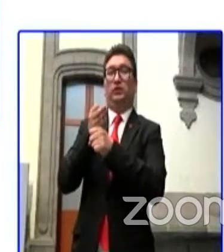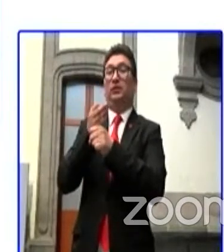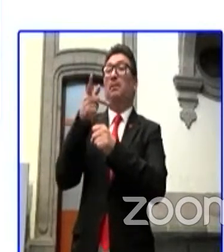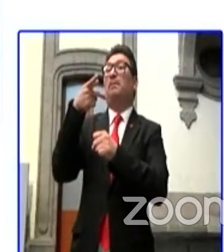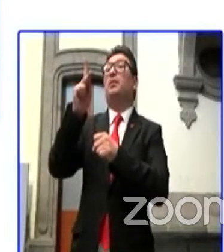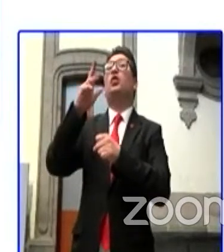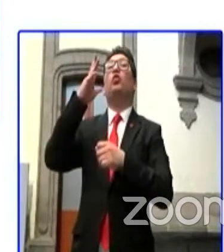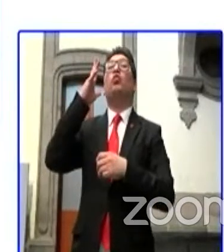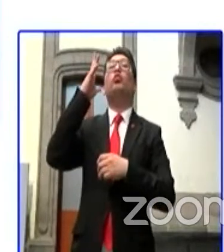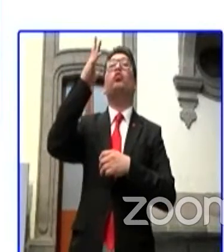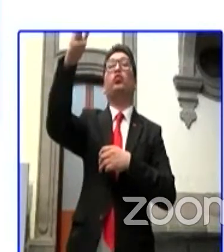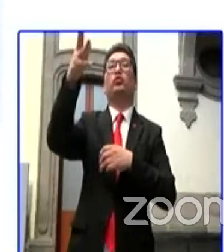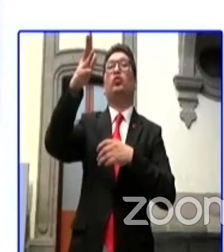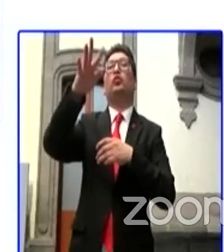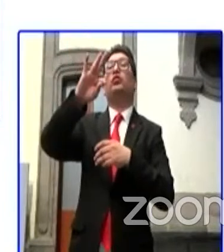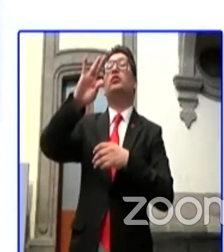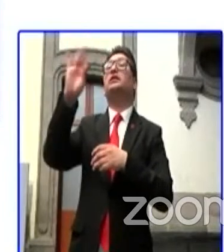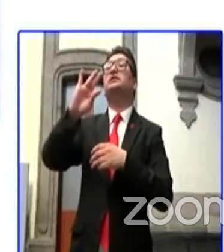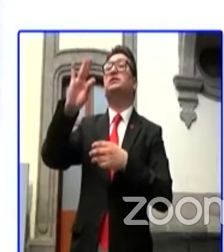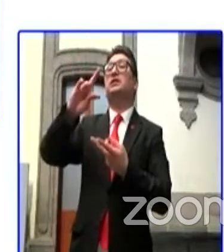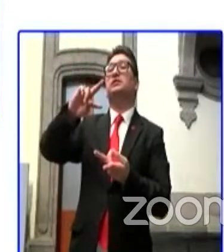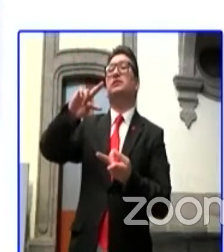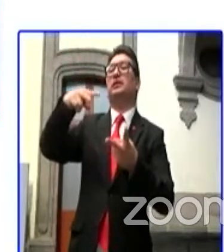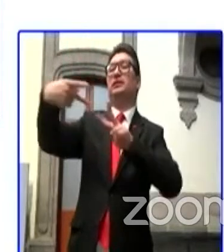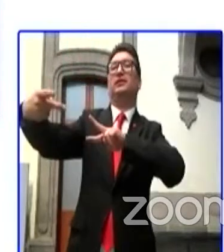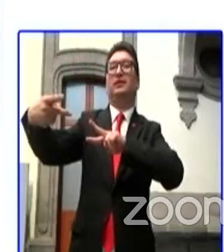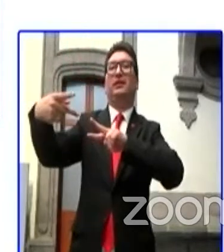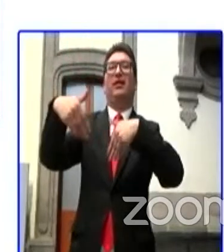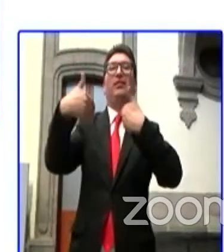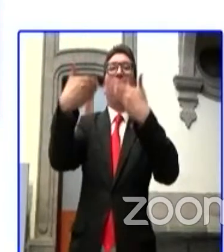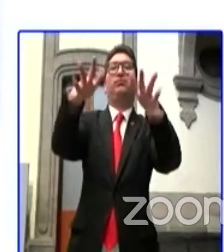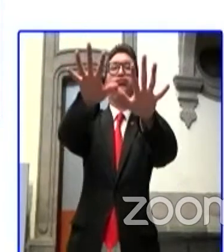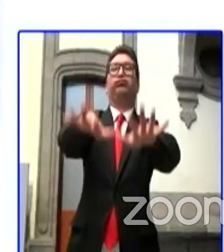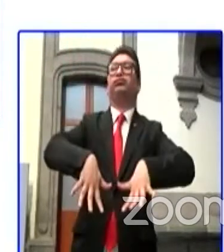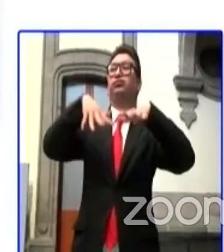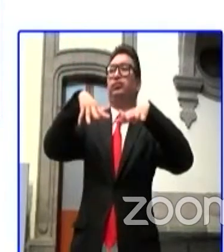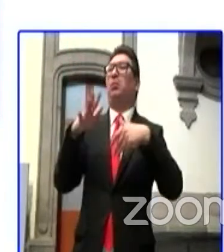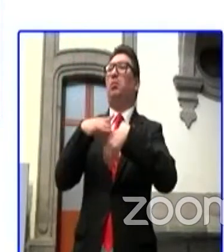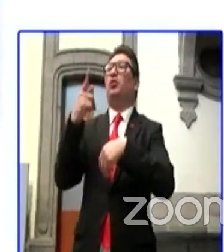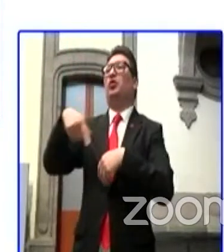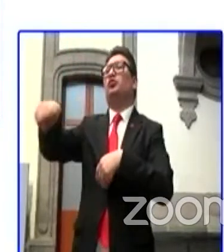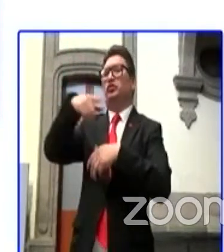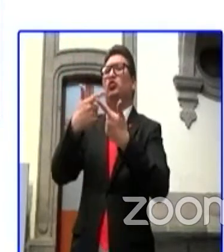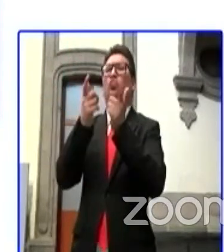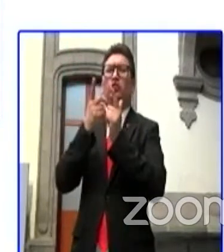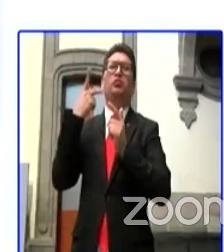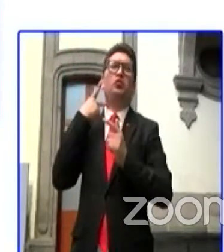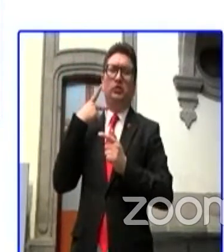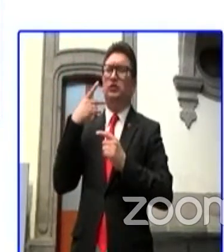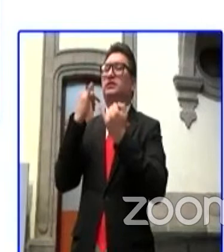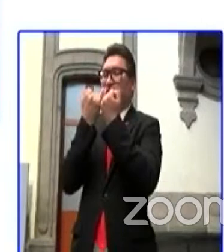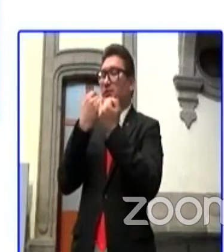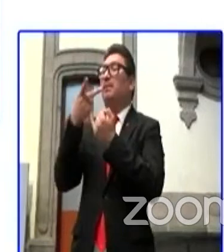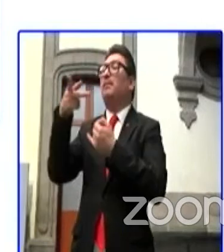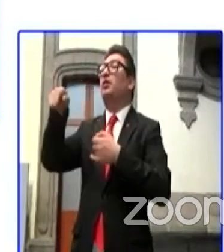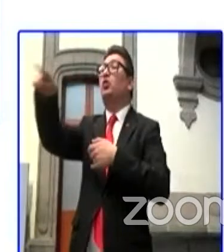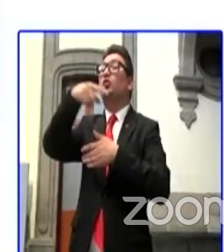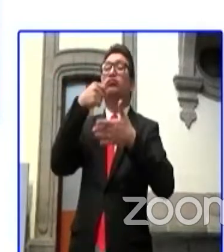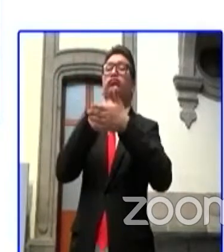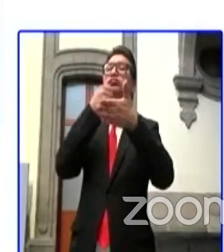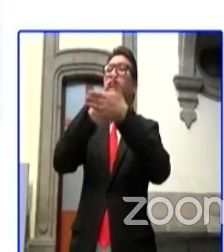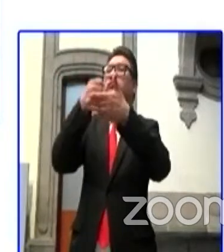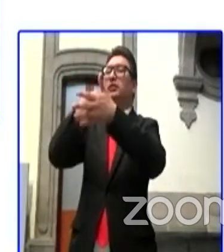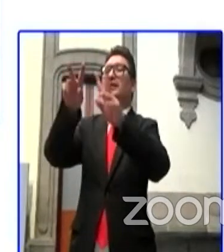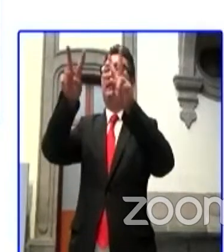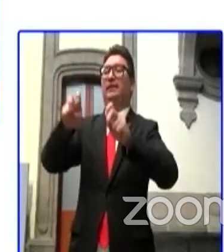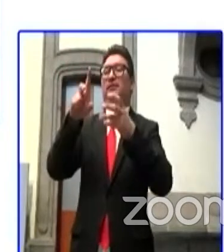van a estar también del otro lado, igual que nosotros, porque más allá de los partidos, siguen siendo personas activistas, comprometidas con el tema, y en